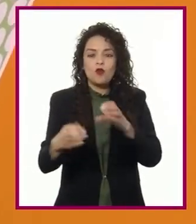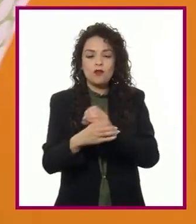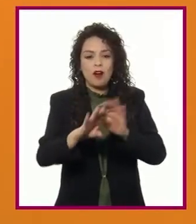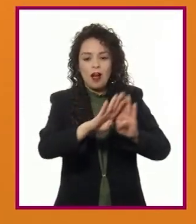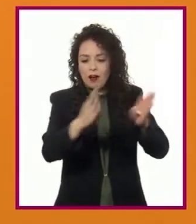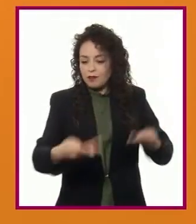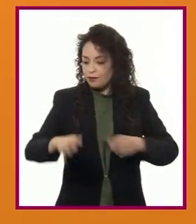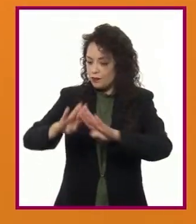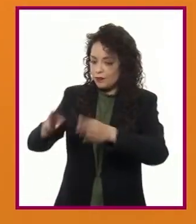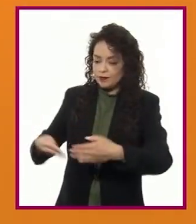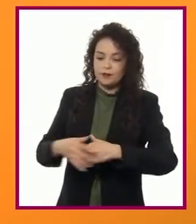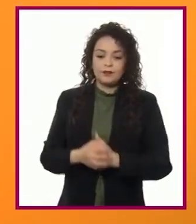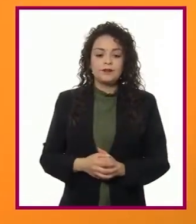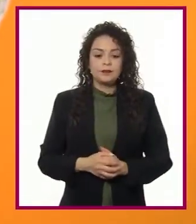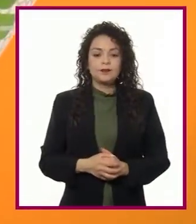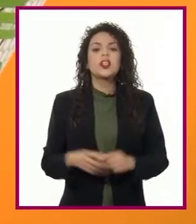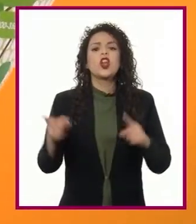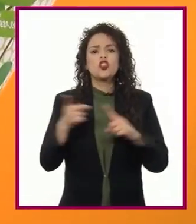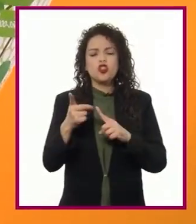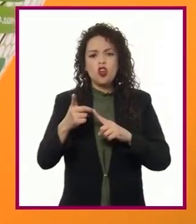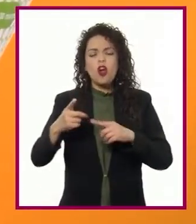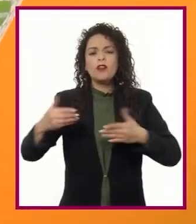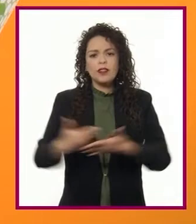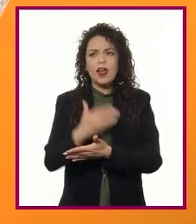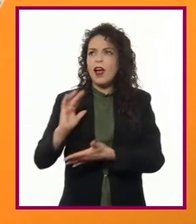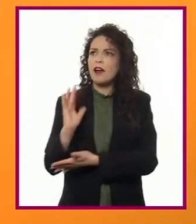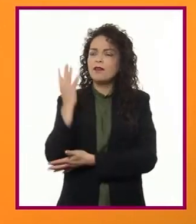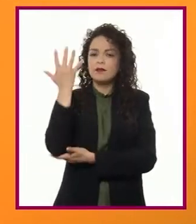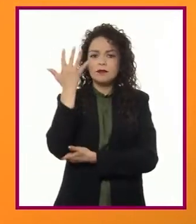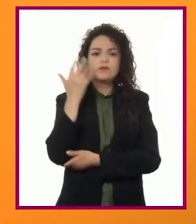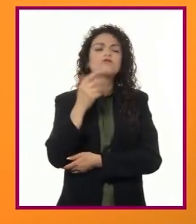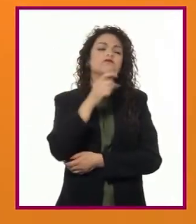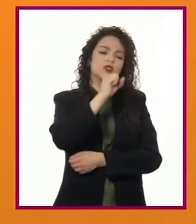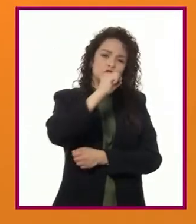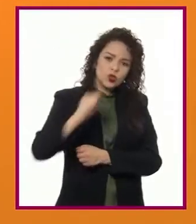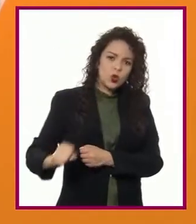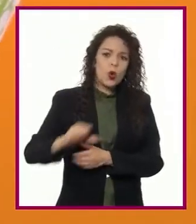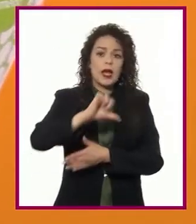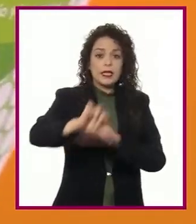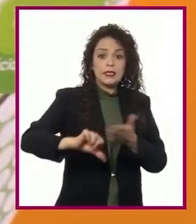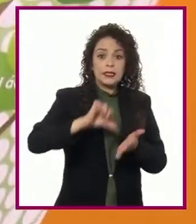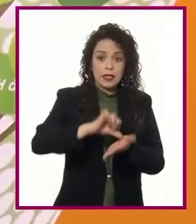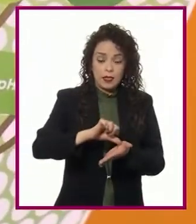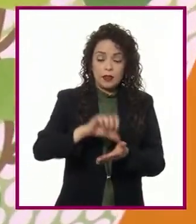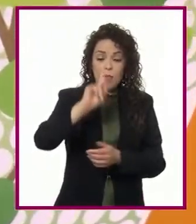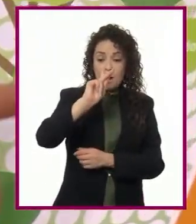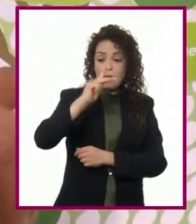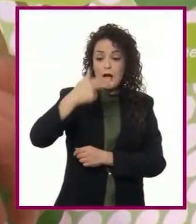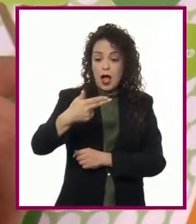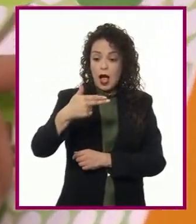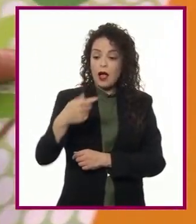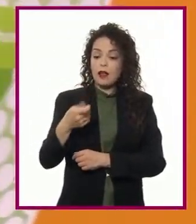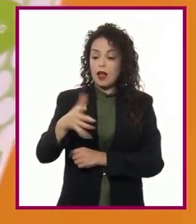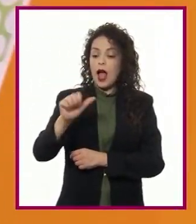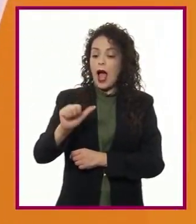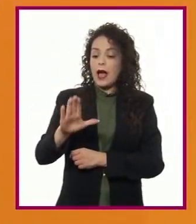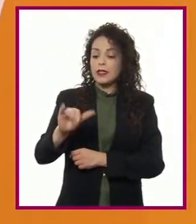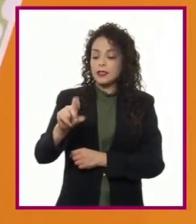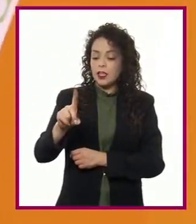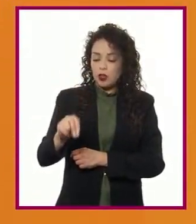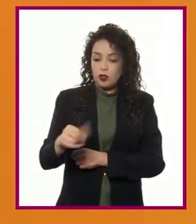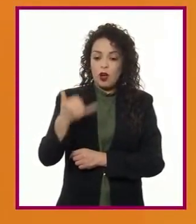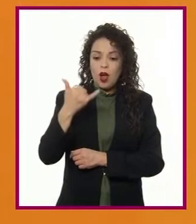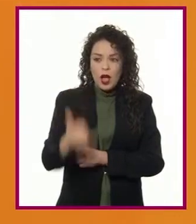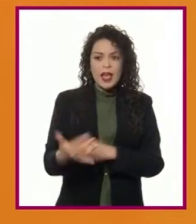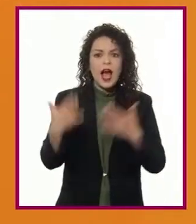¿Se da en el centro y en el sur. Su pH es ácido y se da en climas fríos